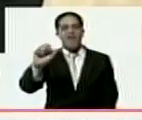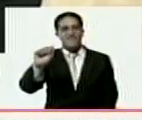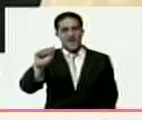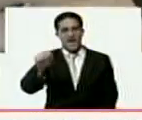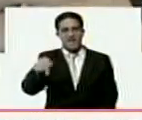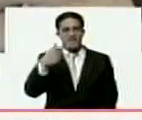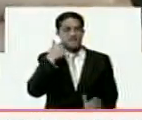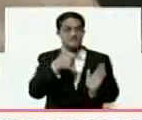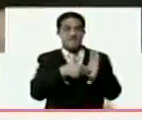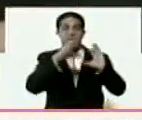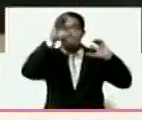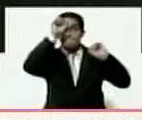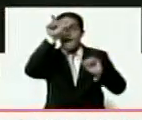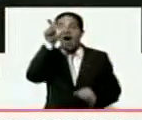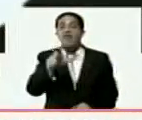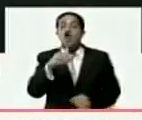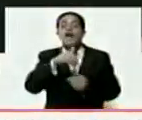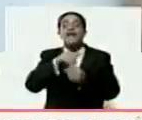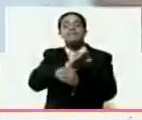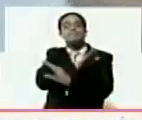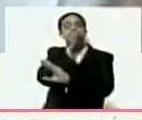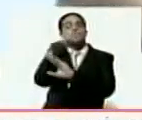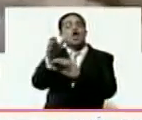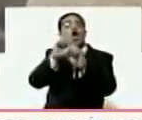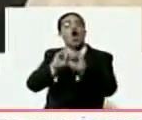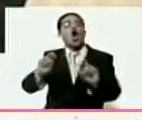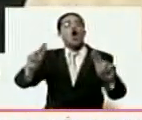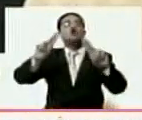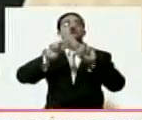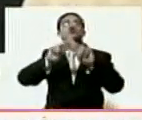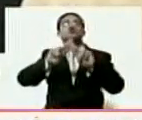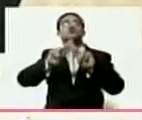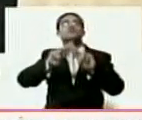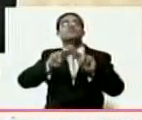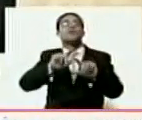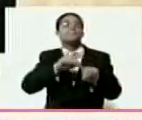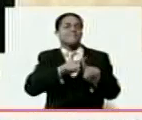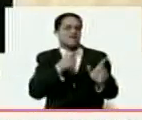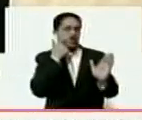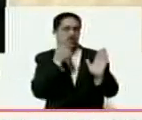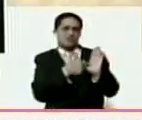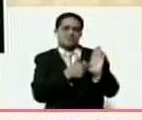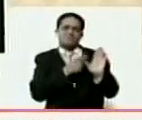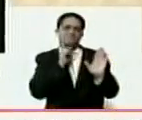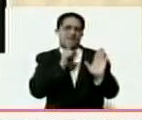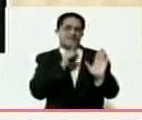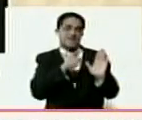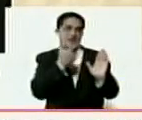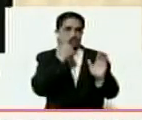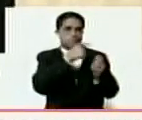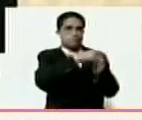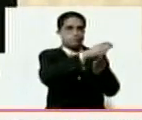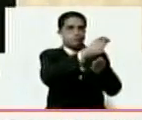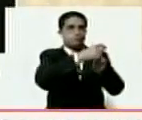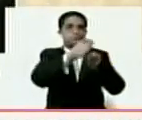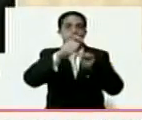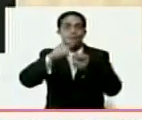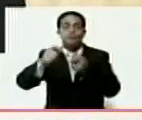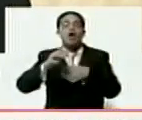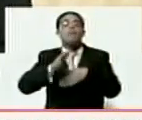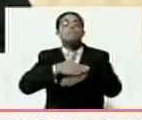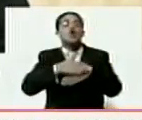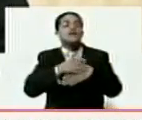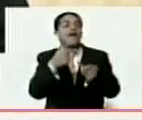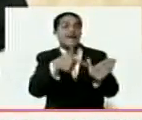de Venezuela en las Naciones Unidas. Pero esto es un documento del Consejo de Seguridad que lo circula, porque mientras